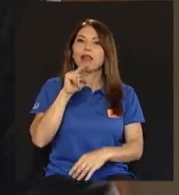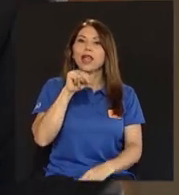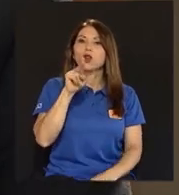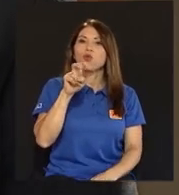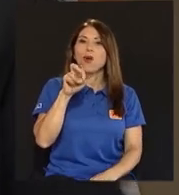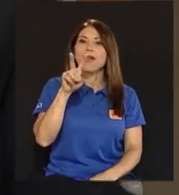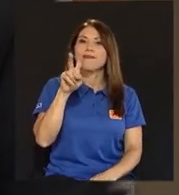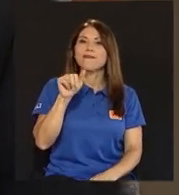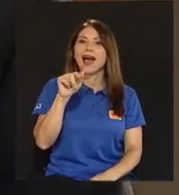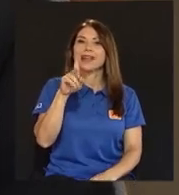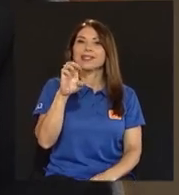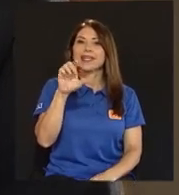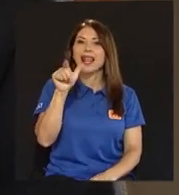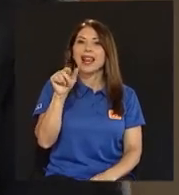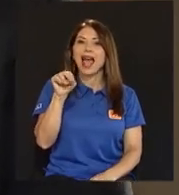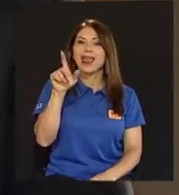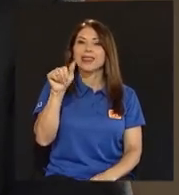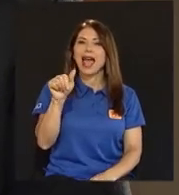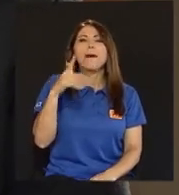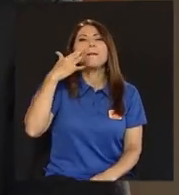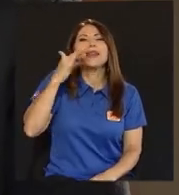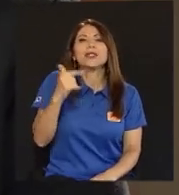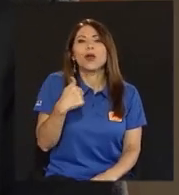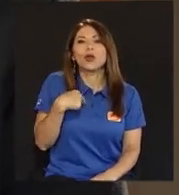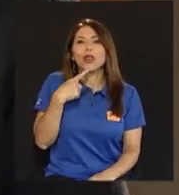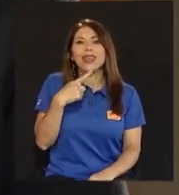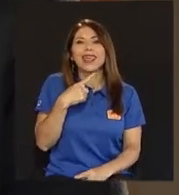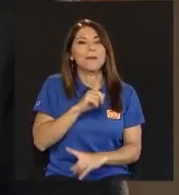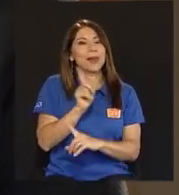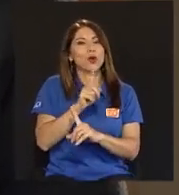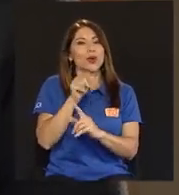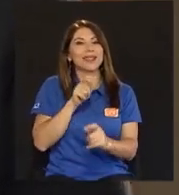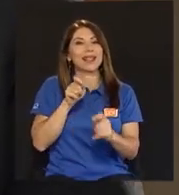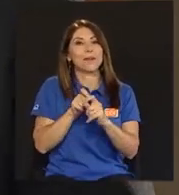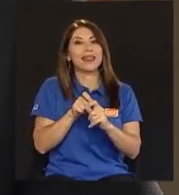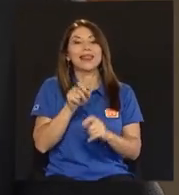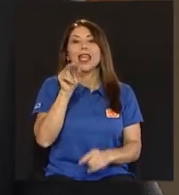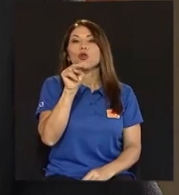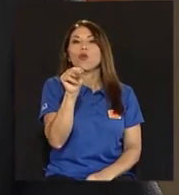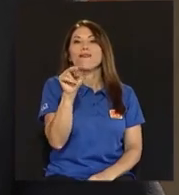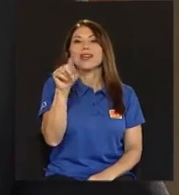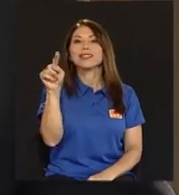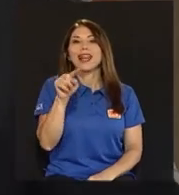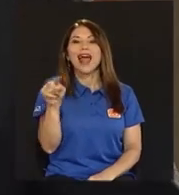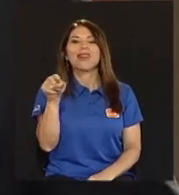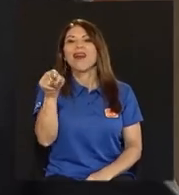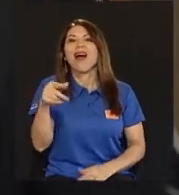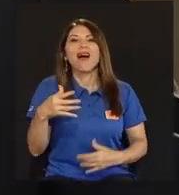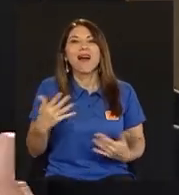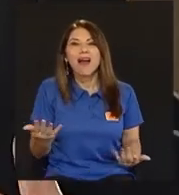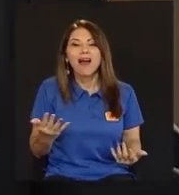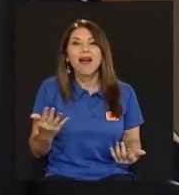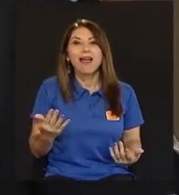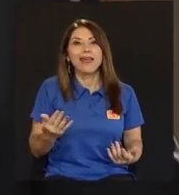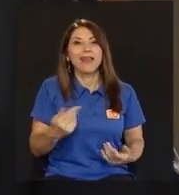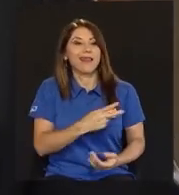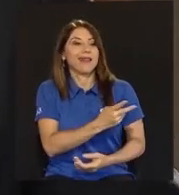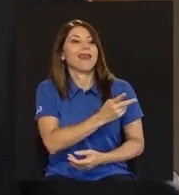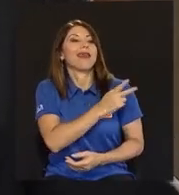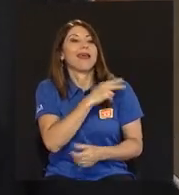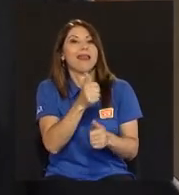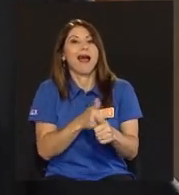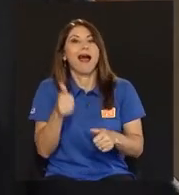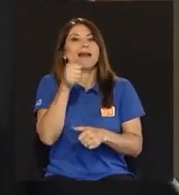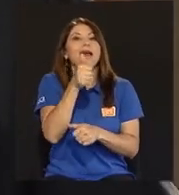parecido a lo que dijo, pero no es exactamente. En Nueva Zelanda lo que existe es que hay un compromiso del jerarca de la